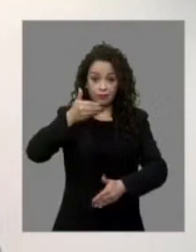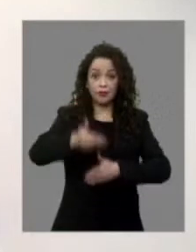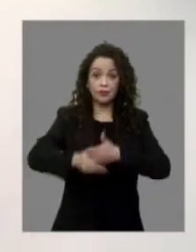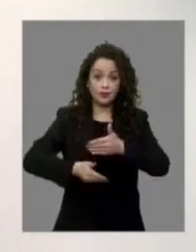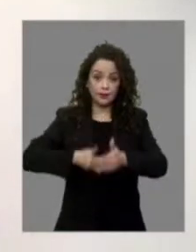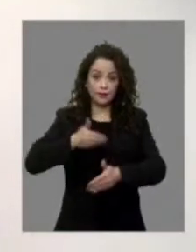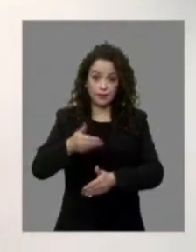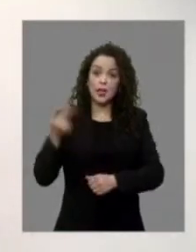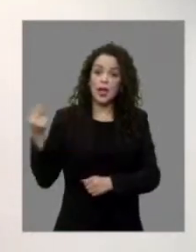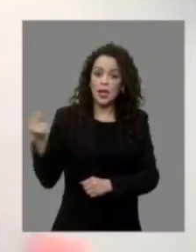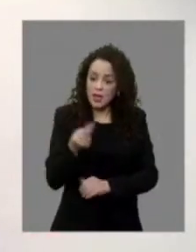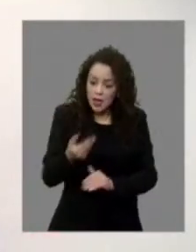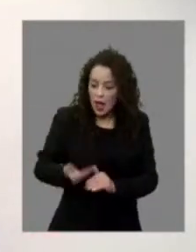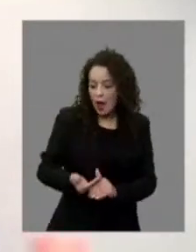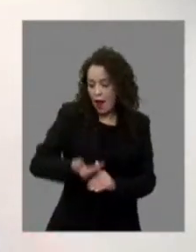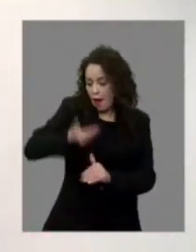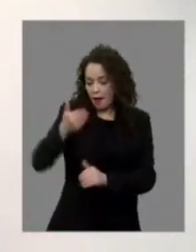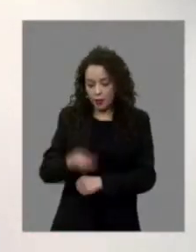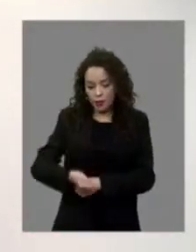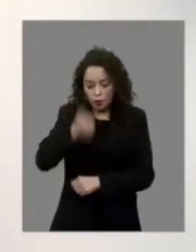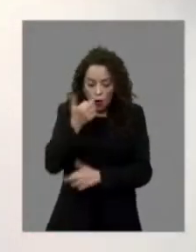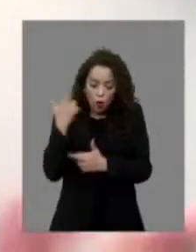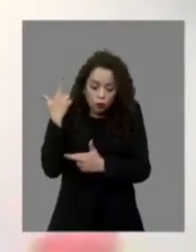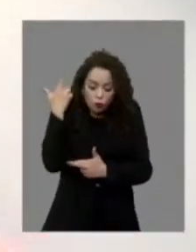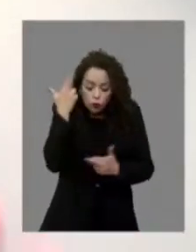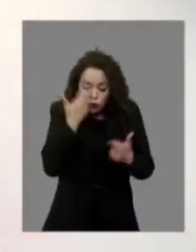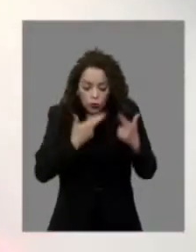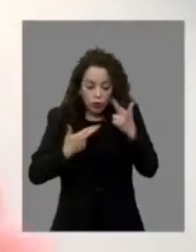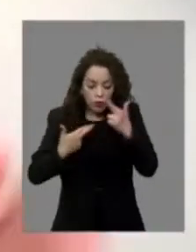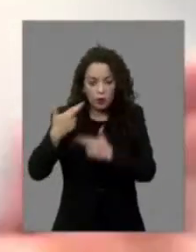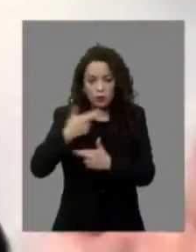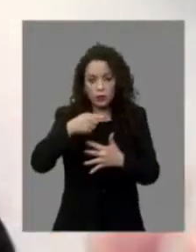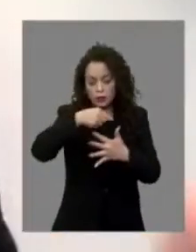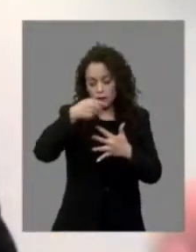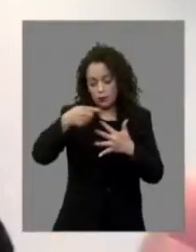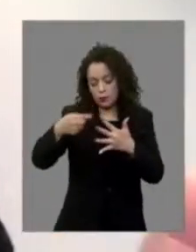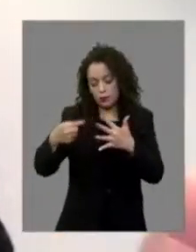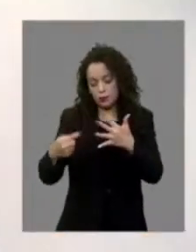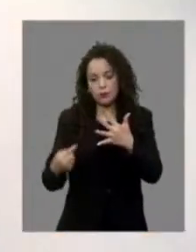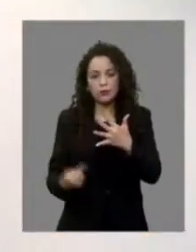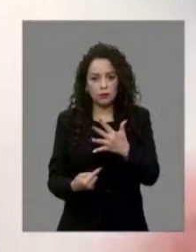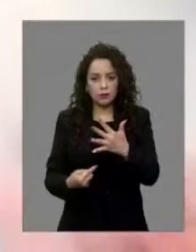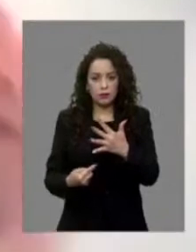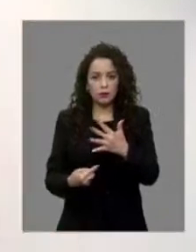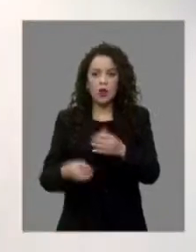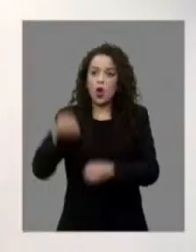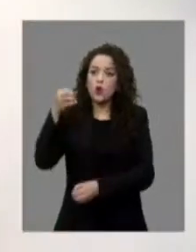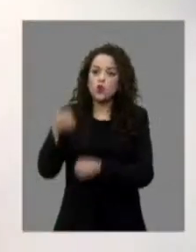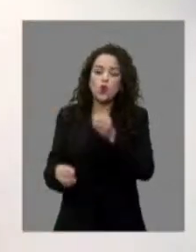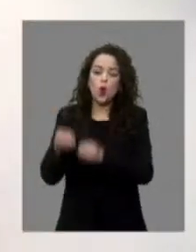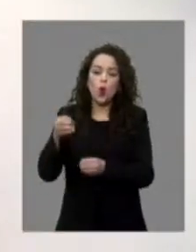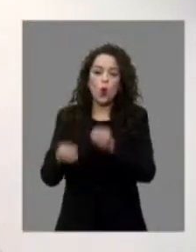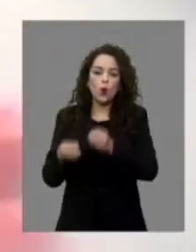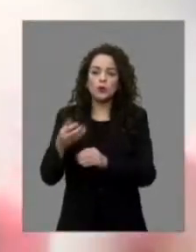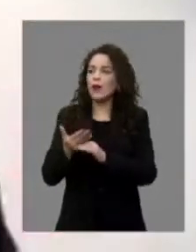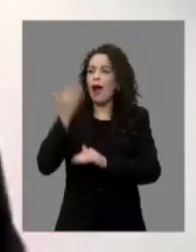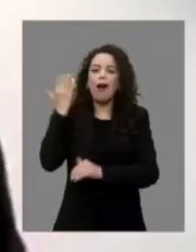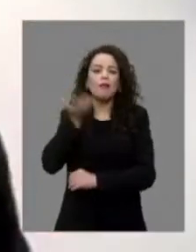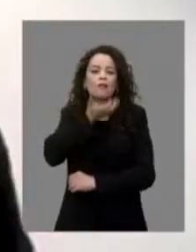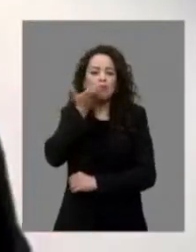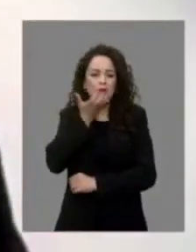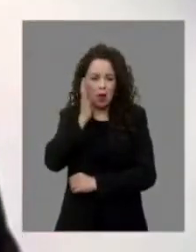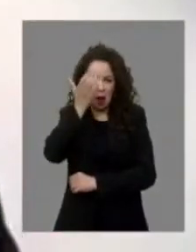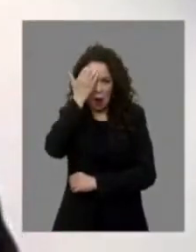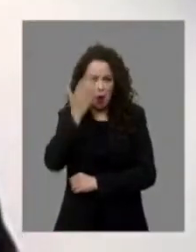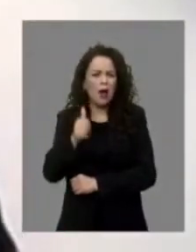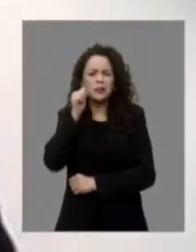hayamos dejado de analizar los, voy a decir, típicos juicios que conocíamos, o más